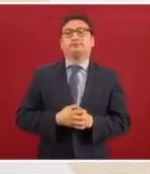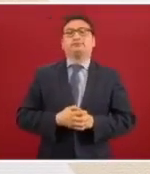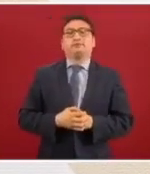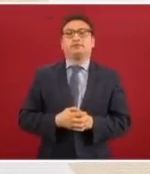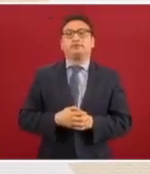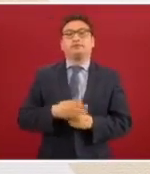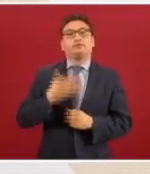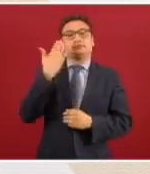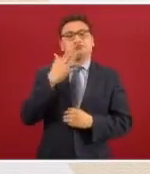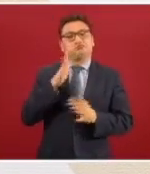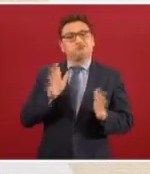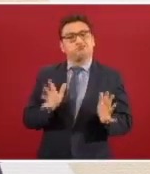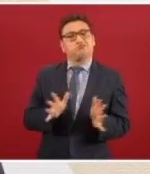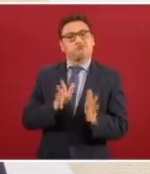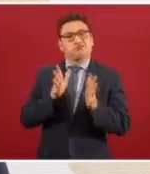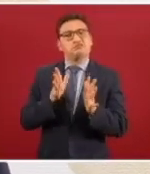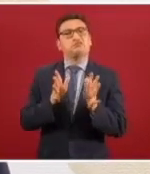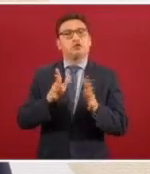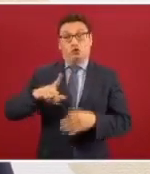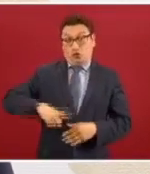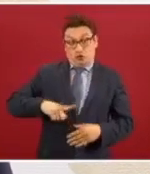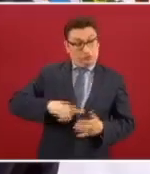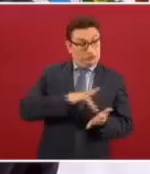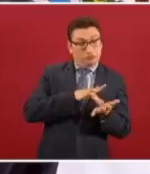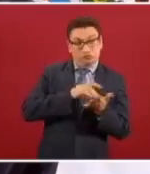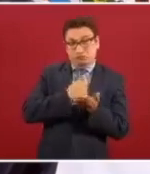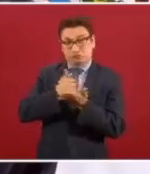desarrollo promovido por el gobierno